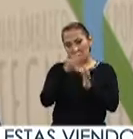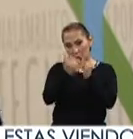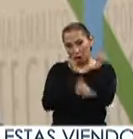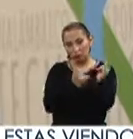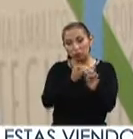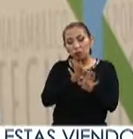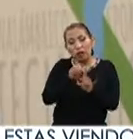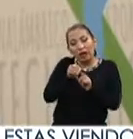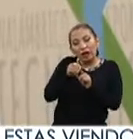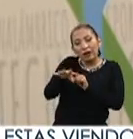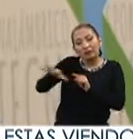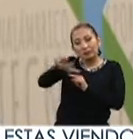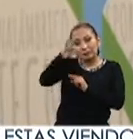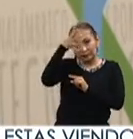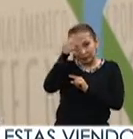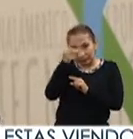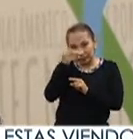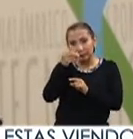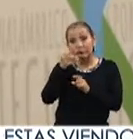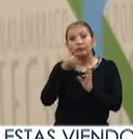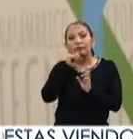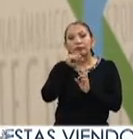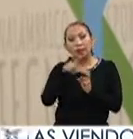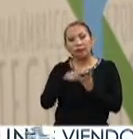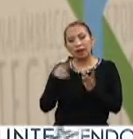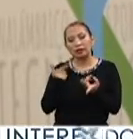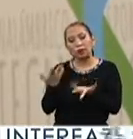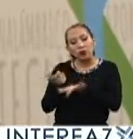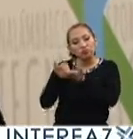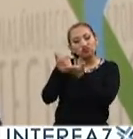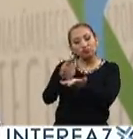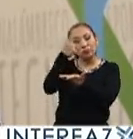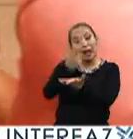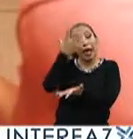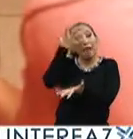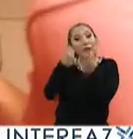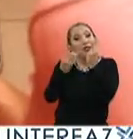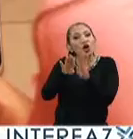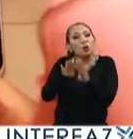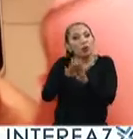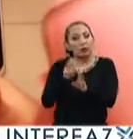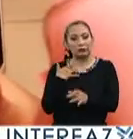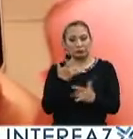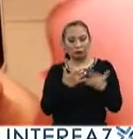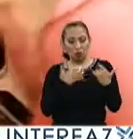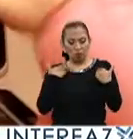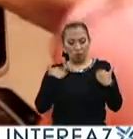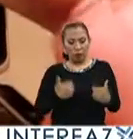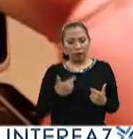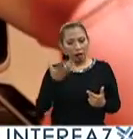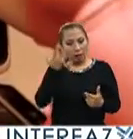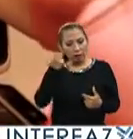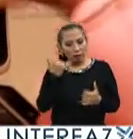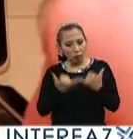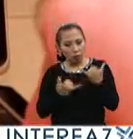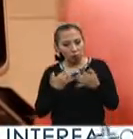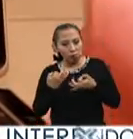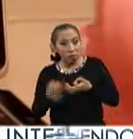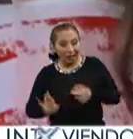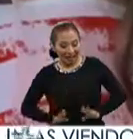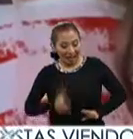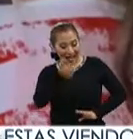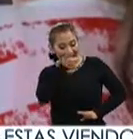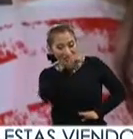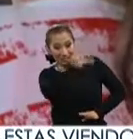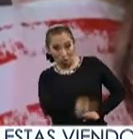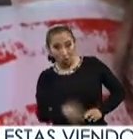influir tanto al aprendizaje como a las herramientas para aprender. Instintivamente el ser humano aprende jugando. Esta